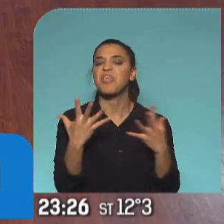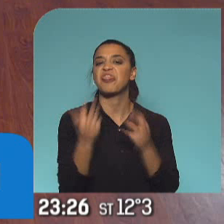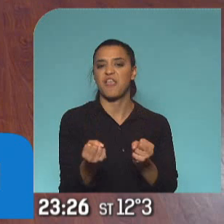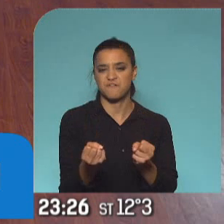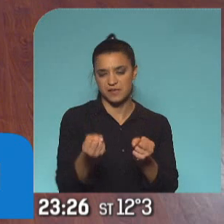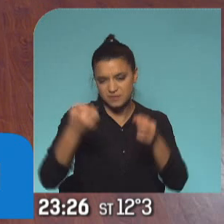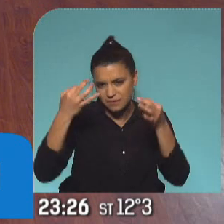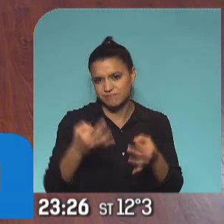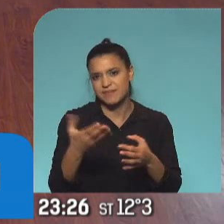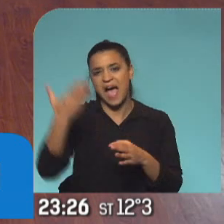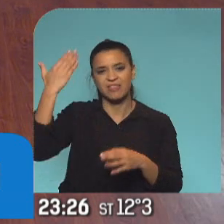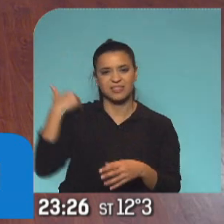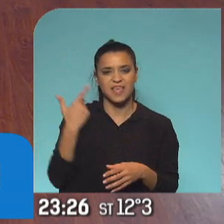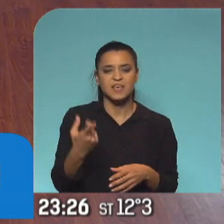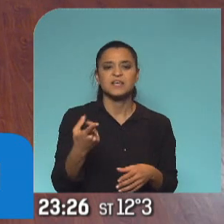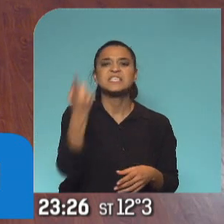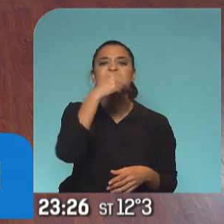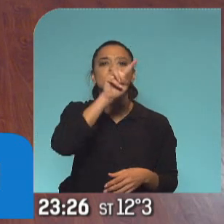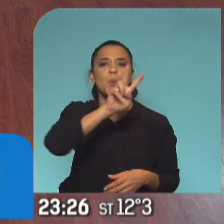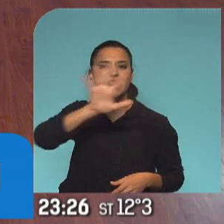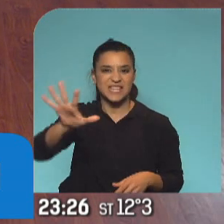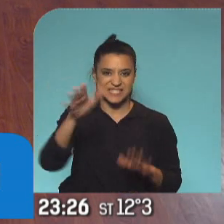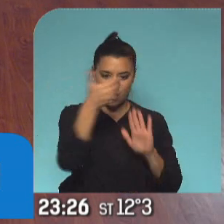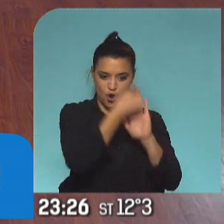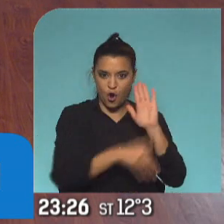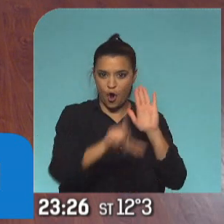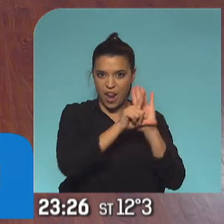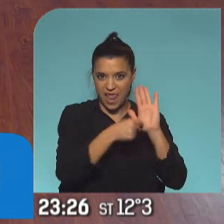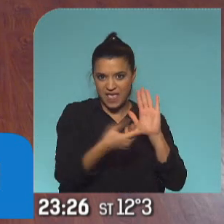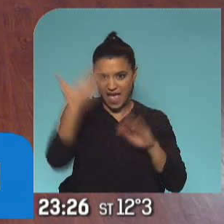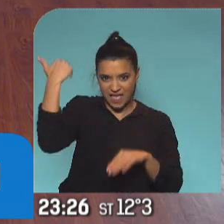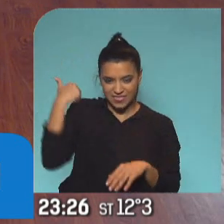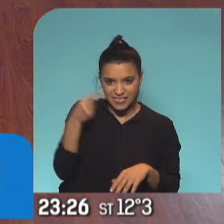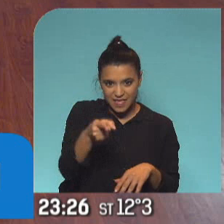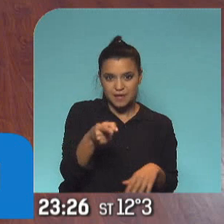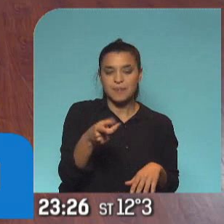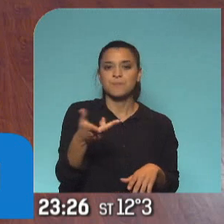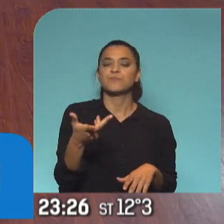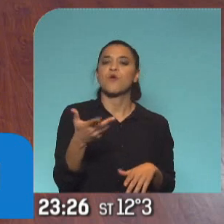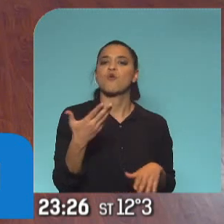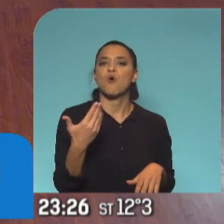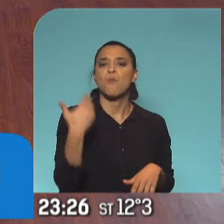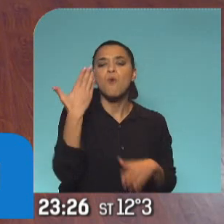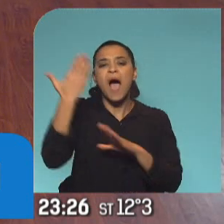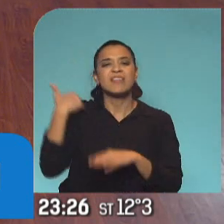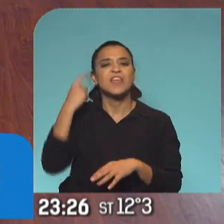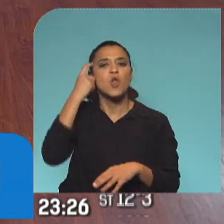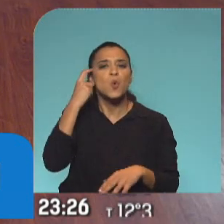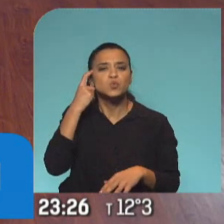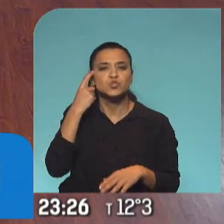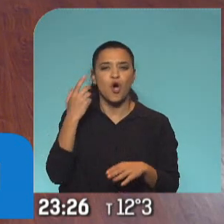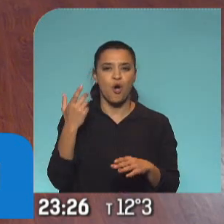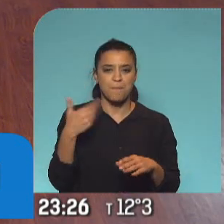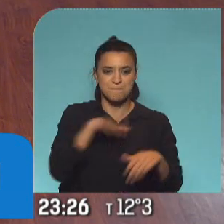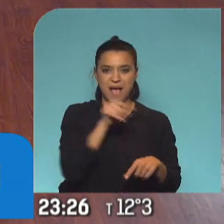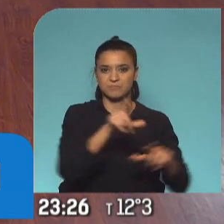defensa increíble la 125, ¿no? Cuando se planteó en su momento. Él fue el que casi más puso la cara, mucho más que Lustó en su momento, pero desde